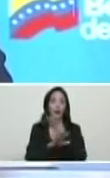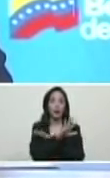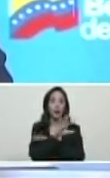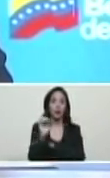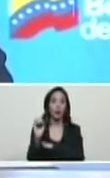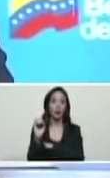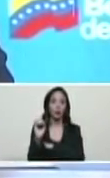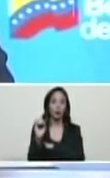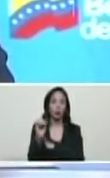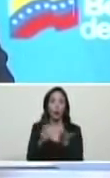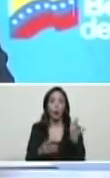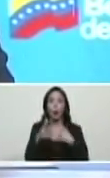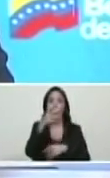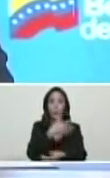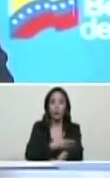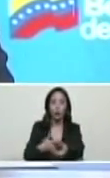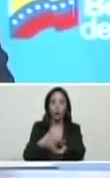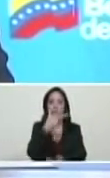13.512 millones de bolívares,